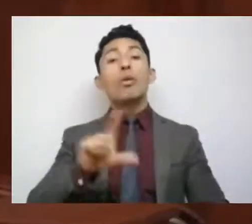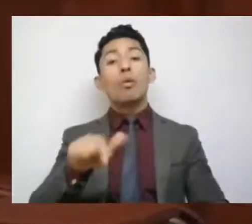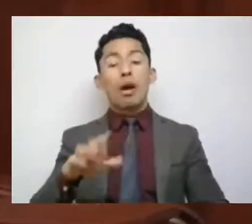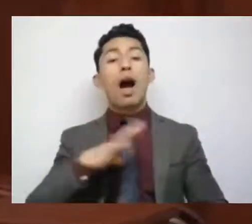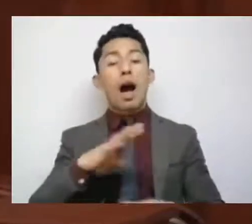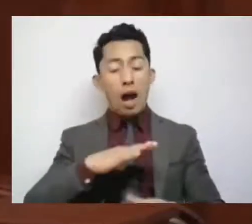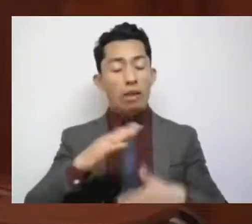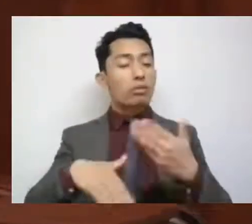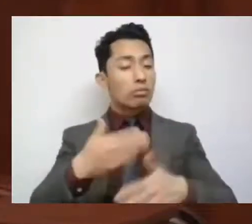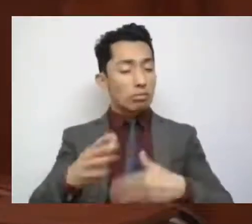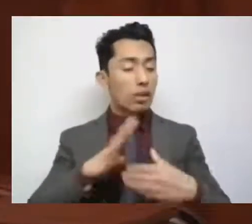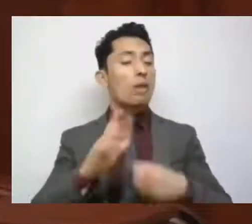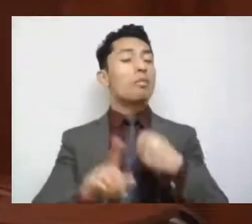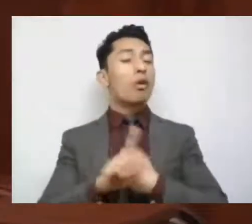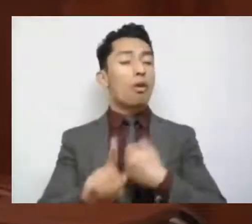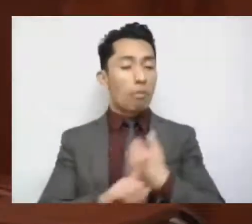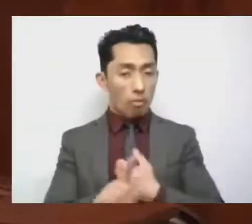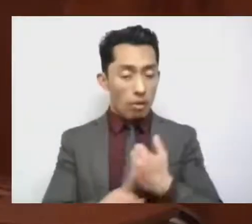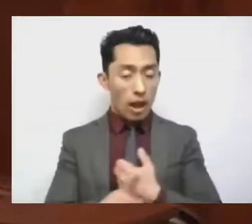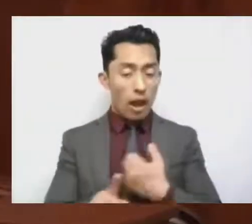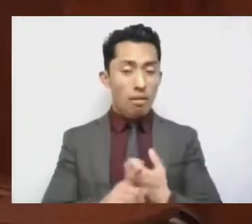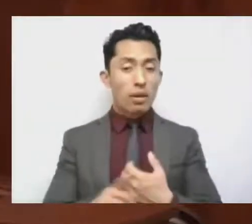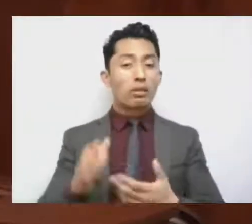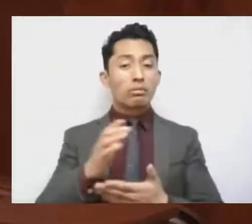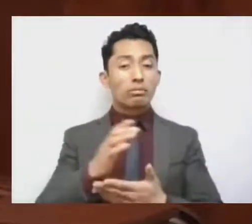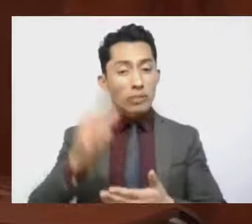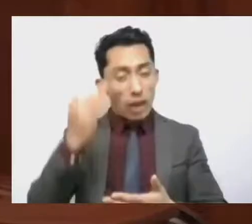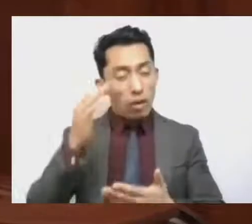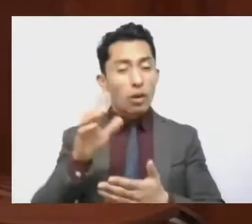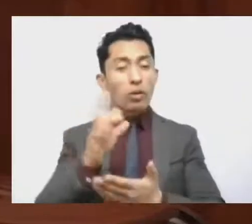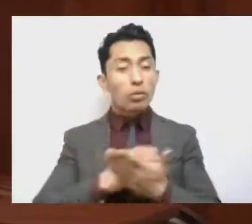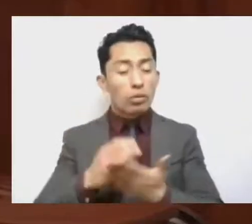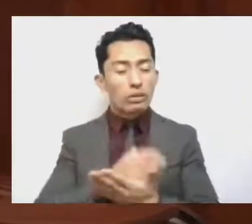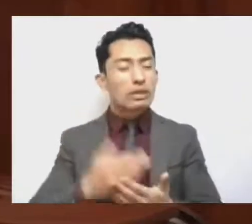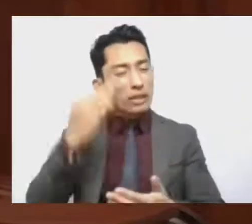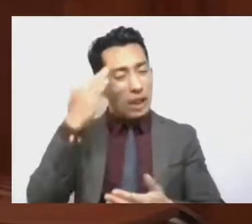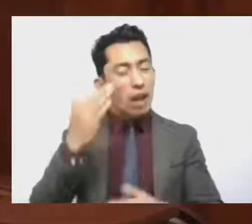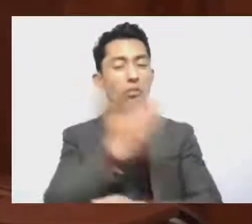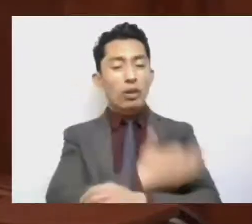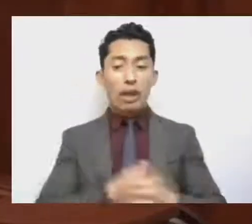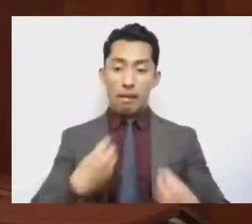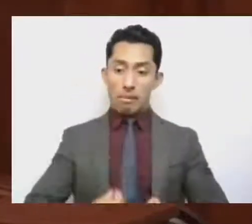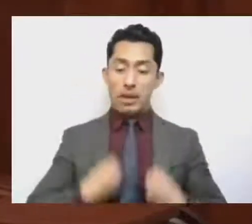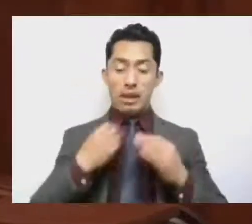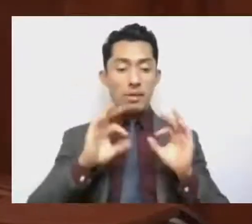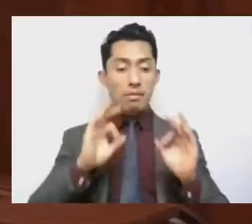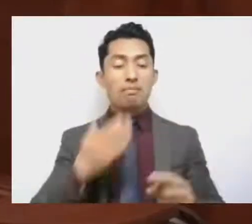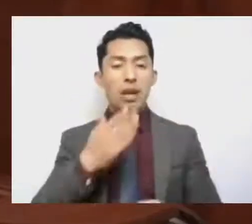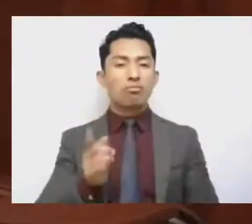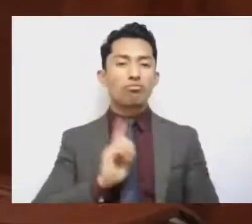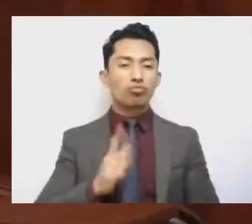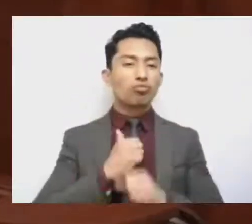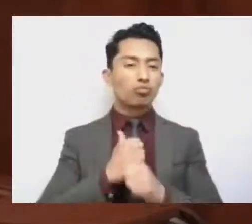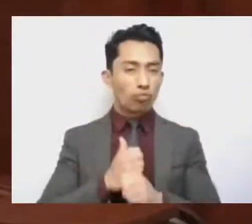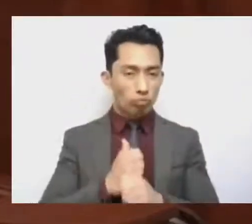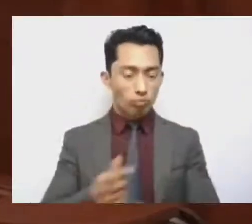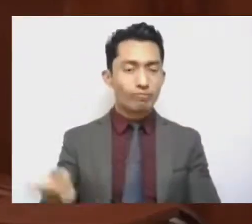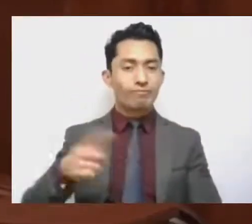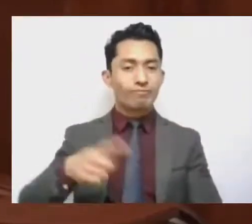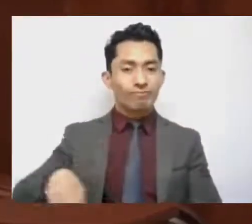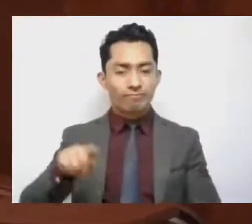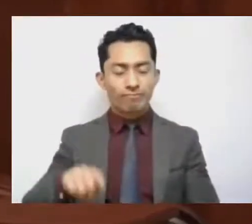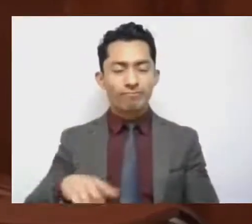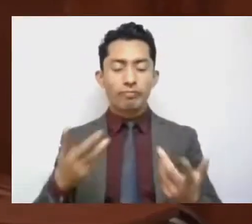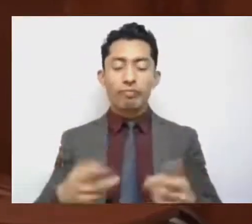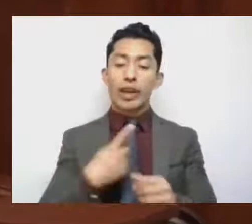gran recuperación tanto en estado de salud como la calidad de vida de aquellos que la padecen. La insuficiencia